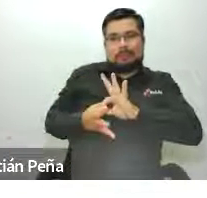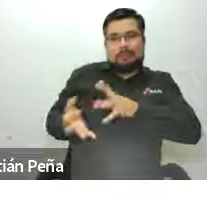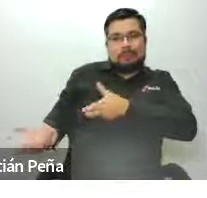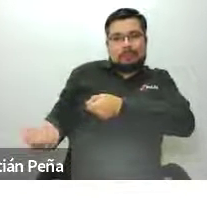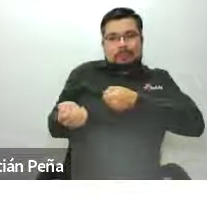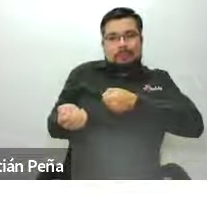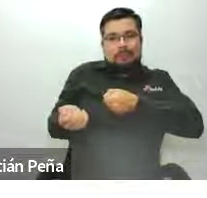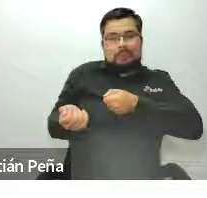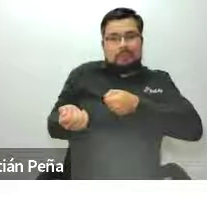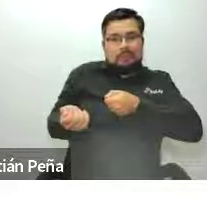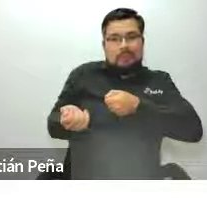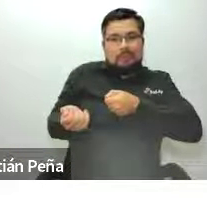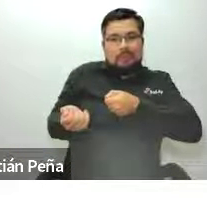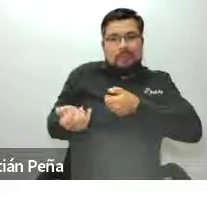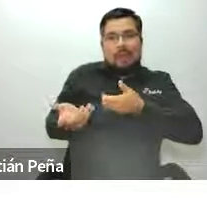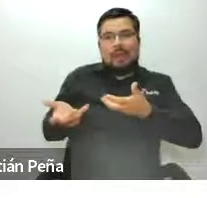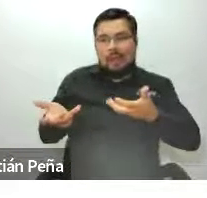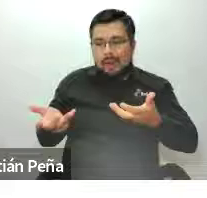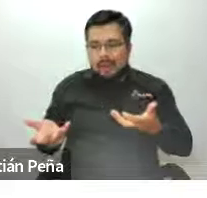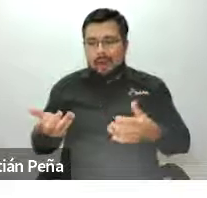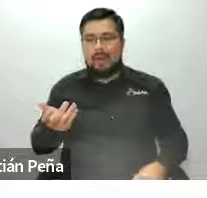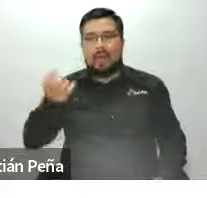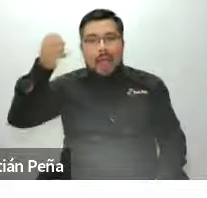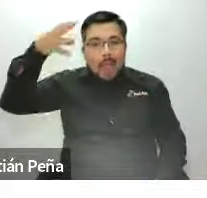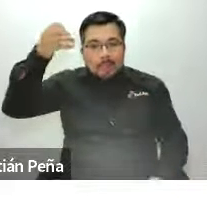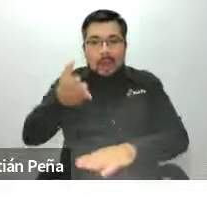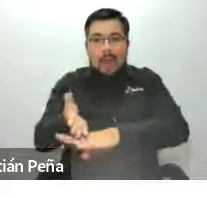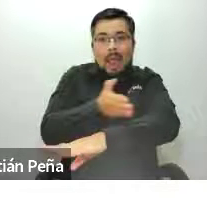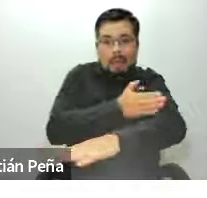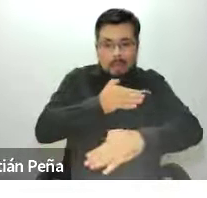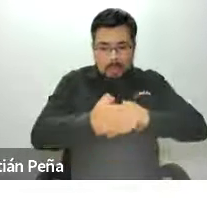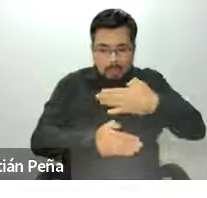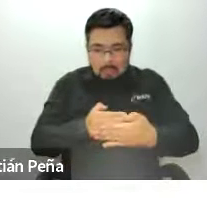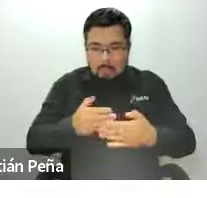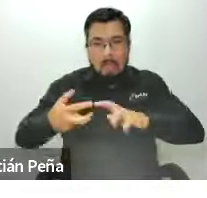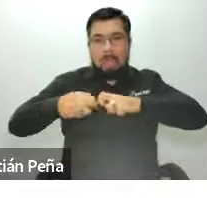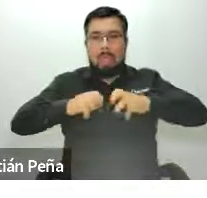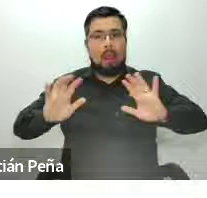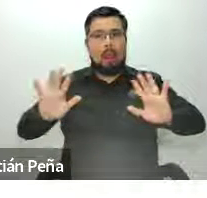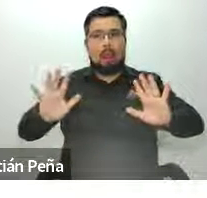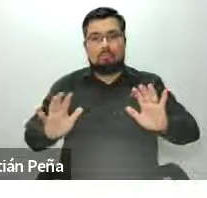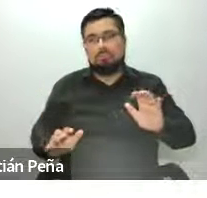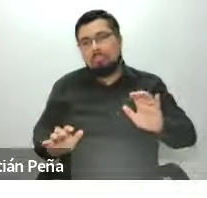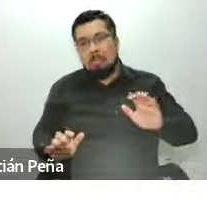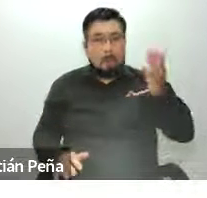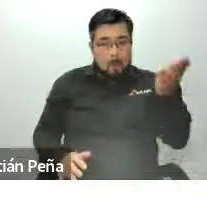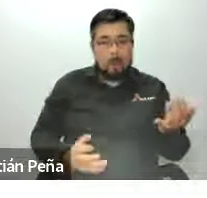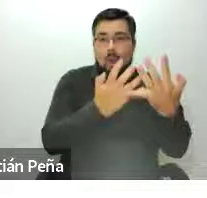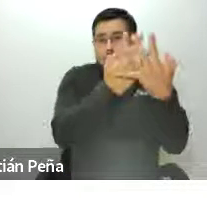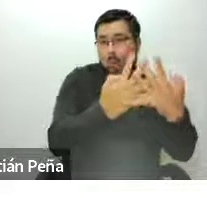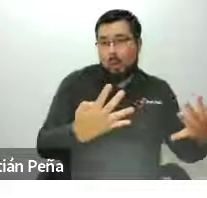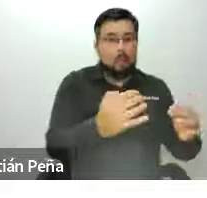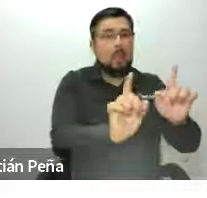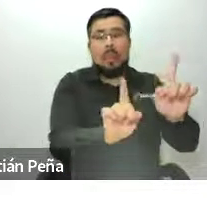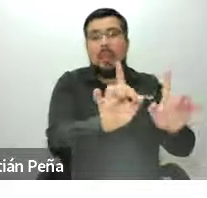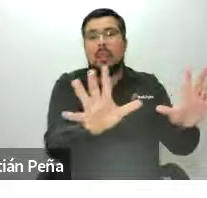que antes de las progresiones, creemos nosotros, como que no dialogaban, ¿no? Por un lado estaba el currículum como si fuera de algunos estudiantes, porque antes